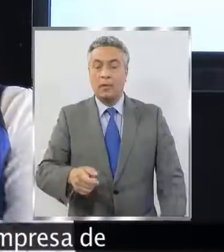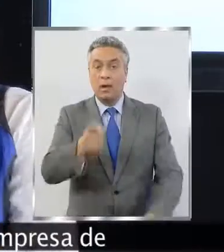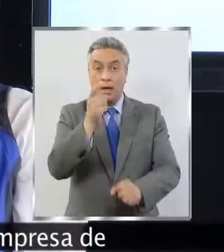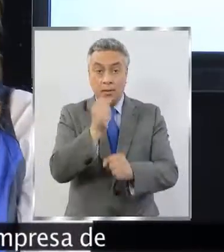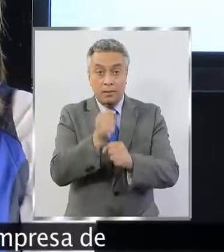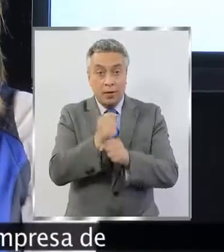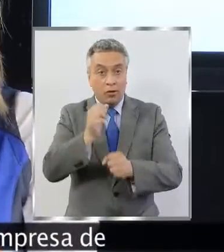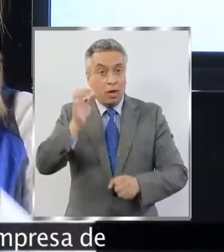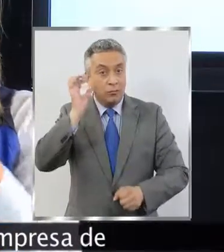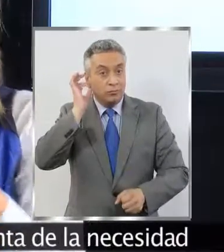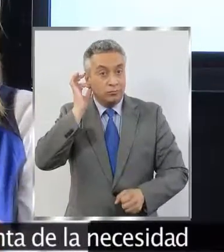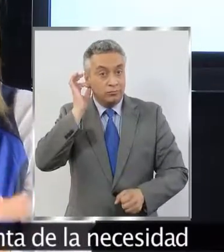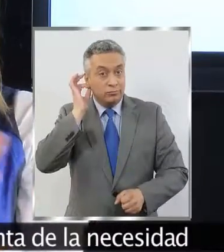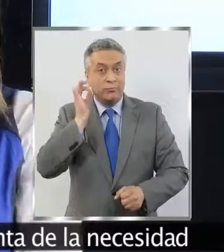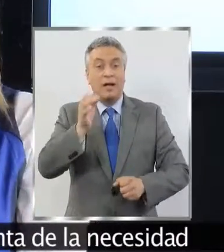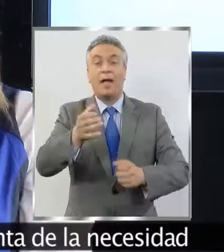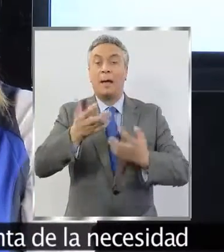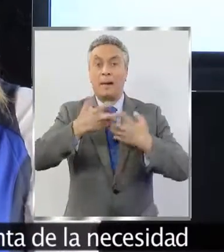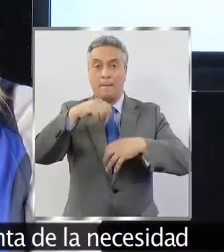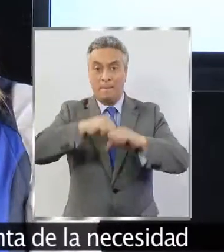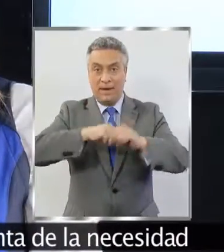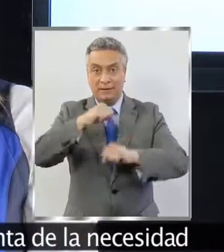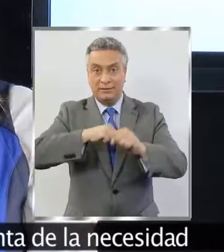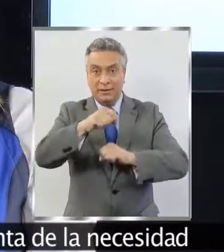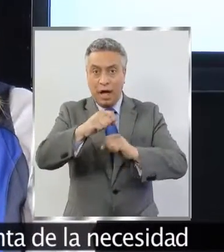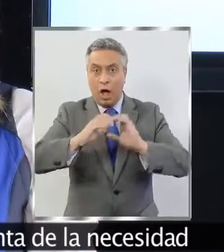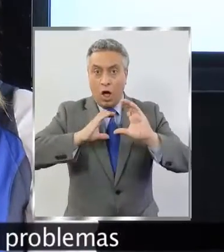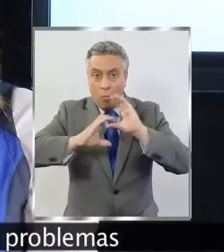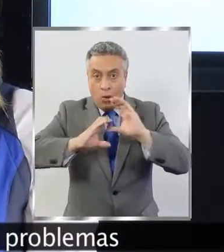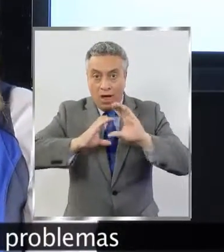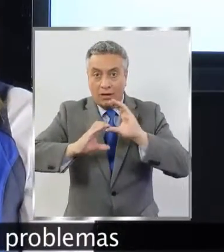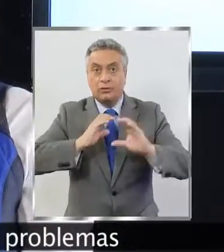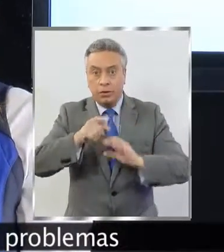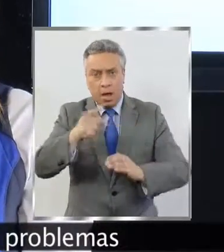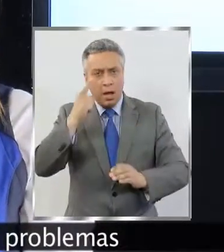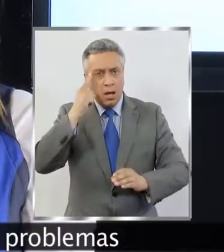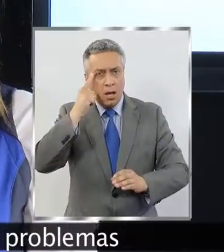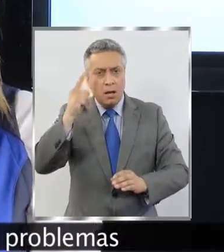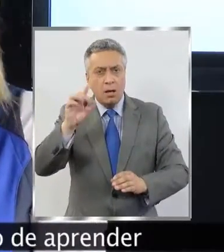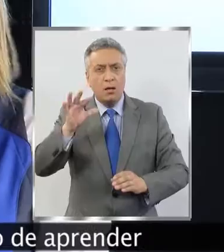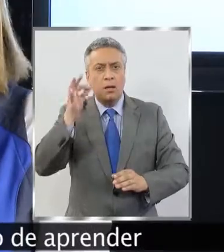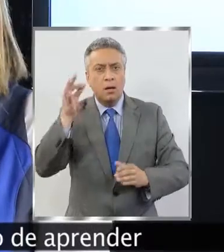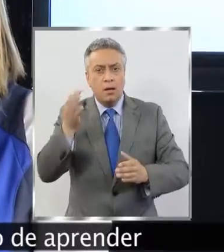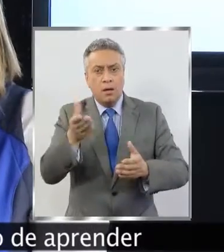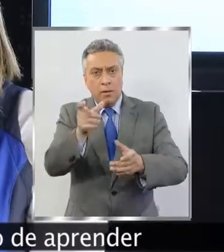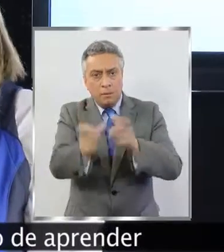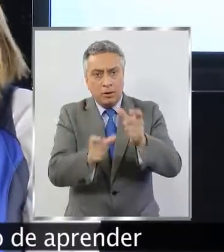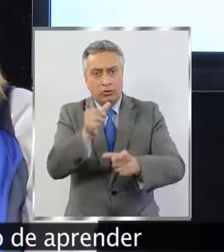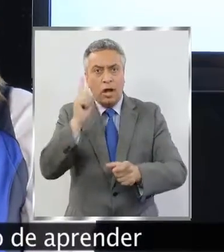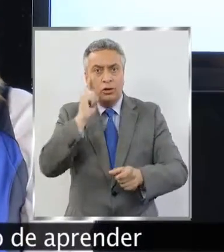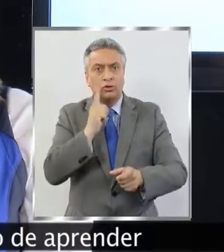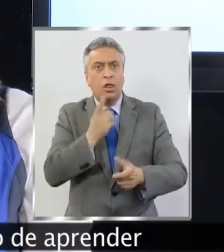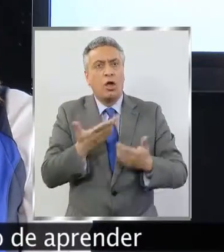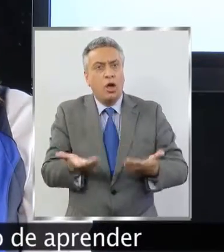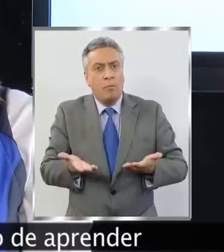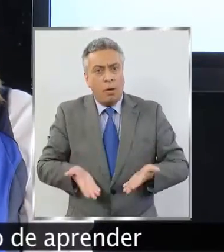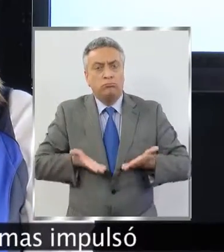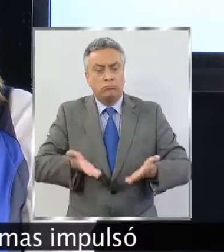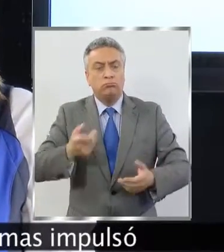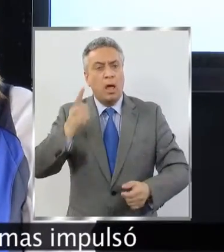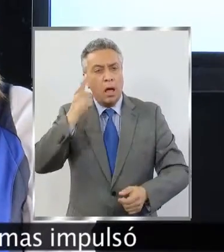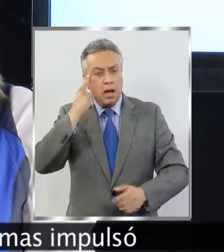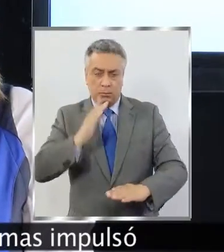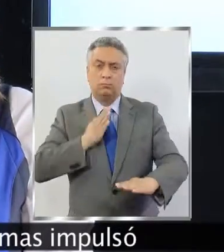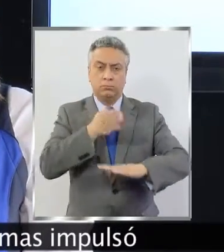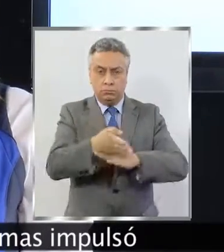Una trabajadora de una empresa de telecomunicaciones se dio cuenta de la necesidad de acoger a los clientes con problemas auditivos y asumió el desafío de aprender